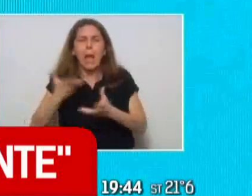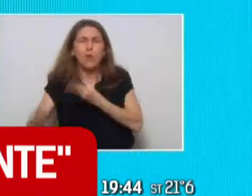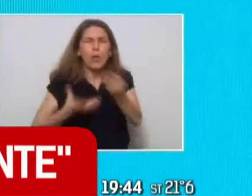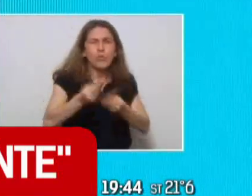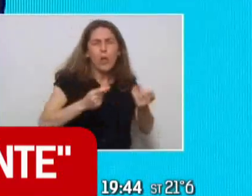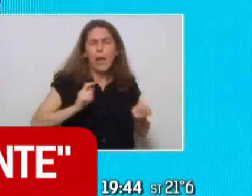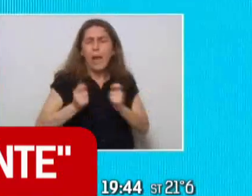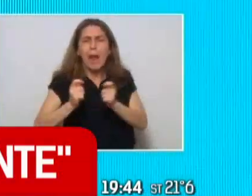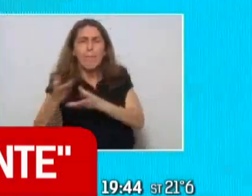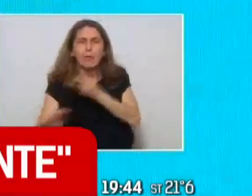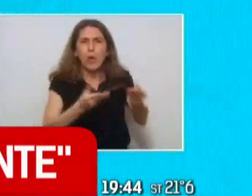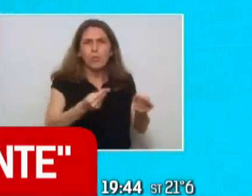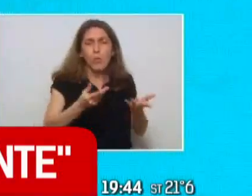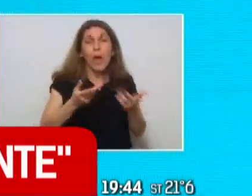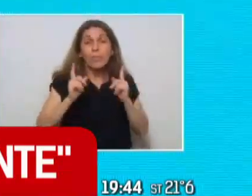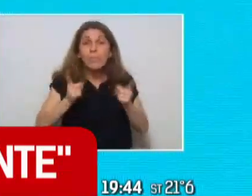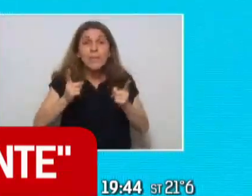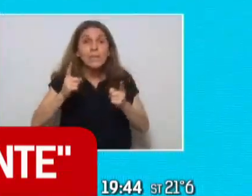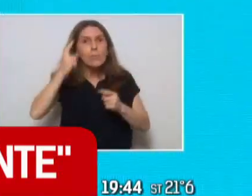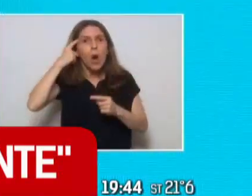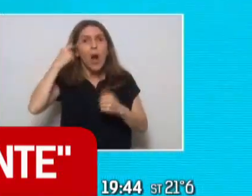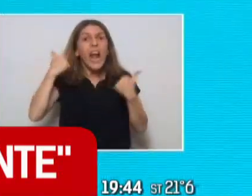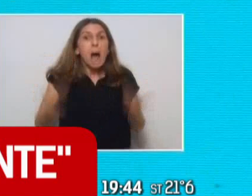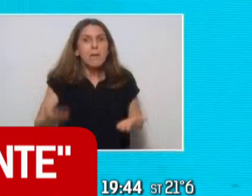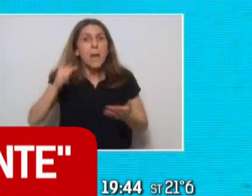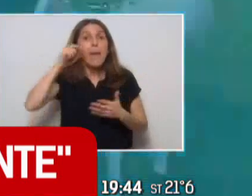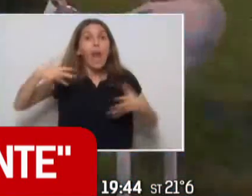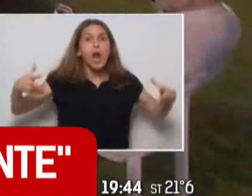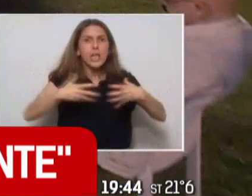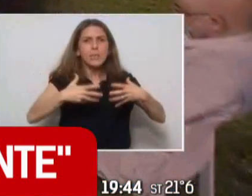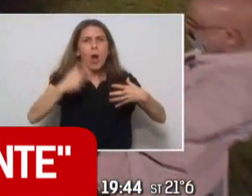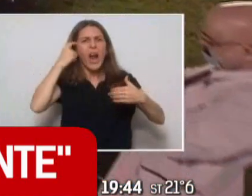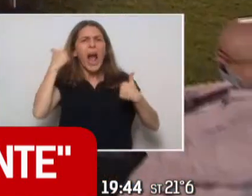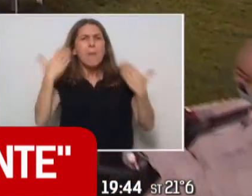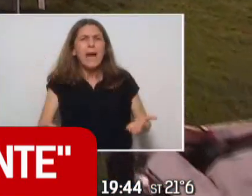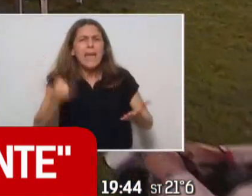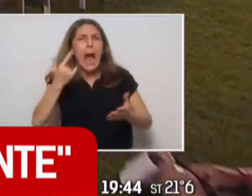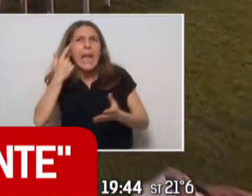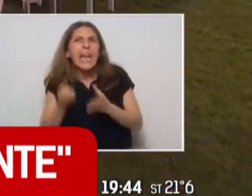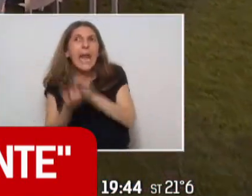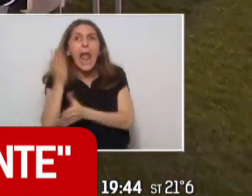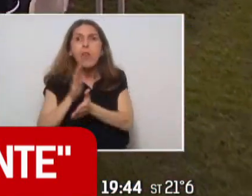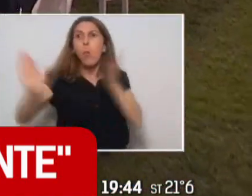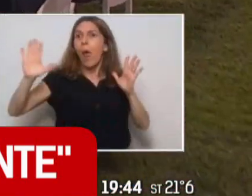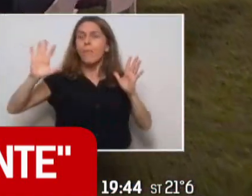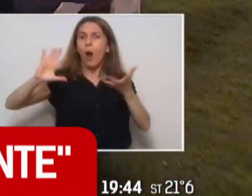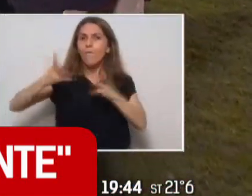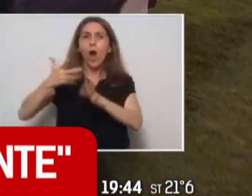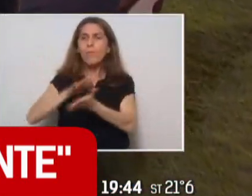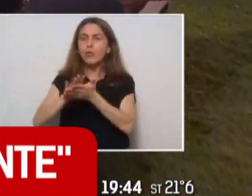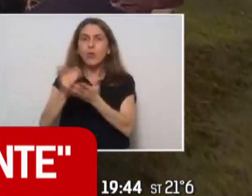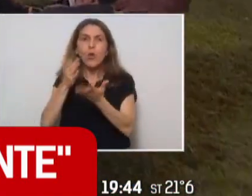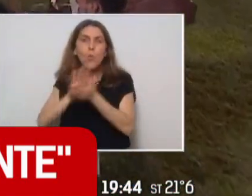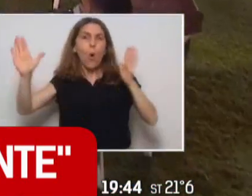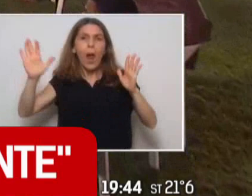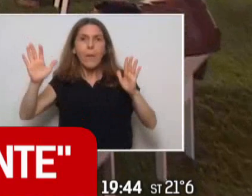Y ese ingenio y esa capacidad de encontrar salidas creativas que no son